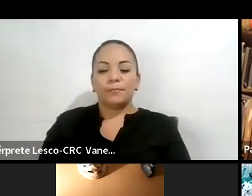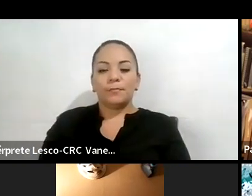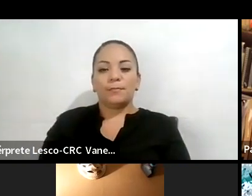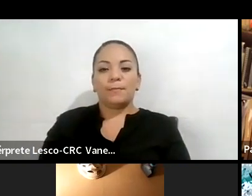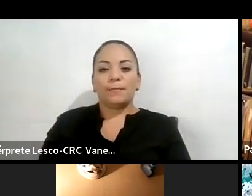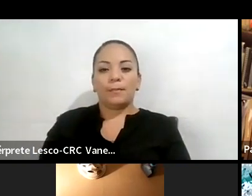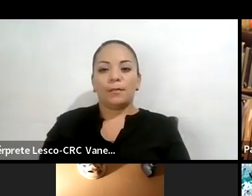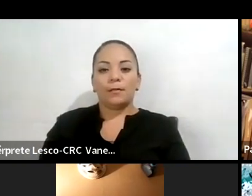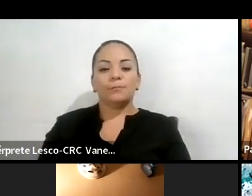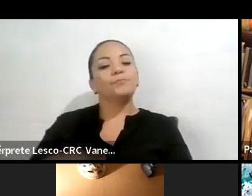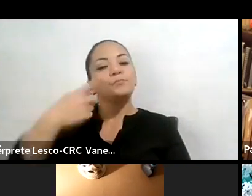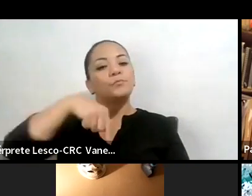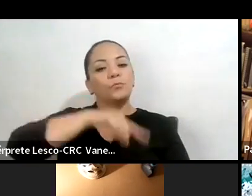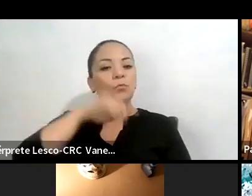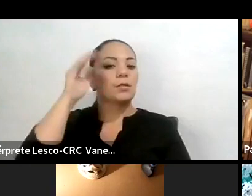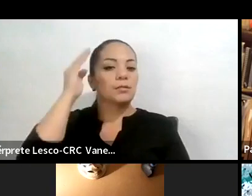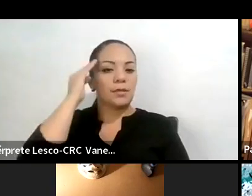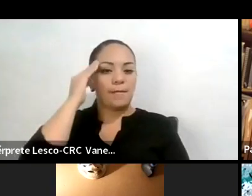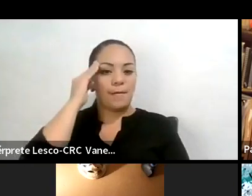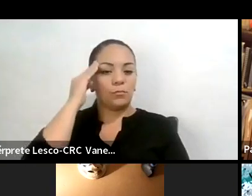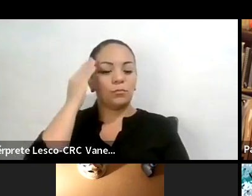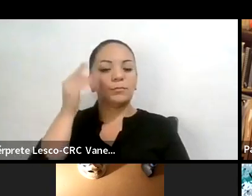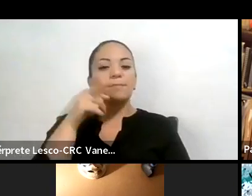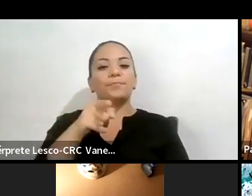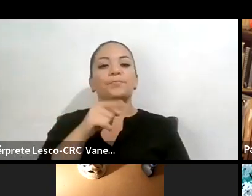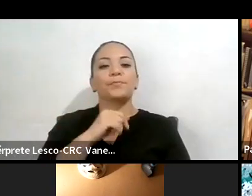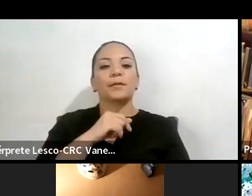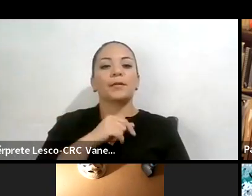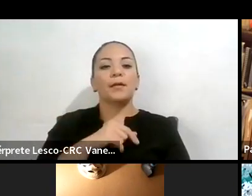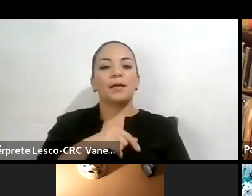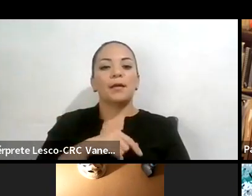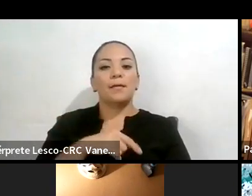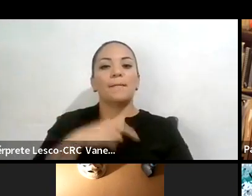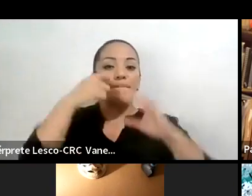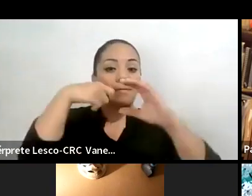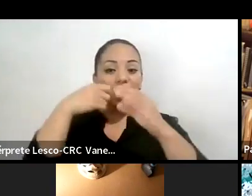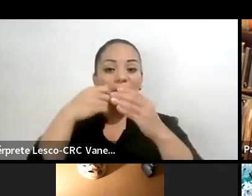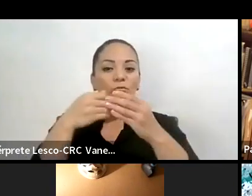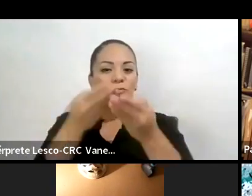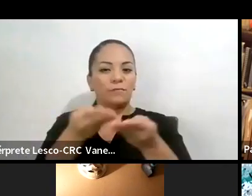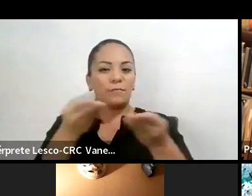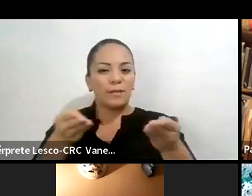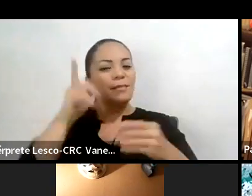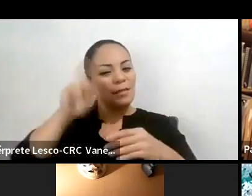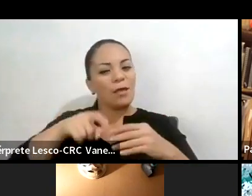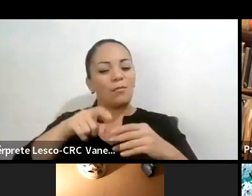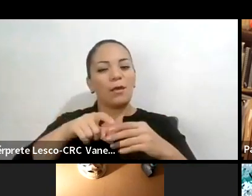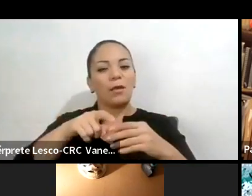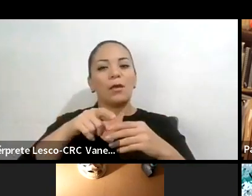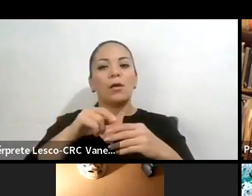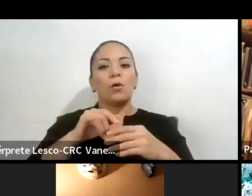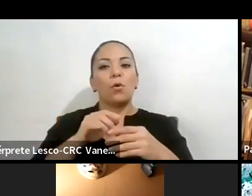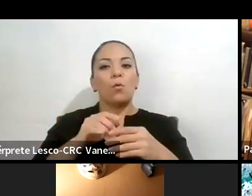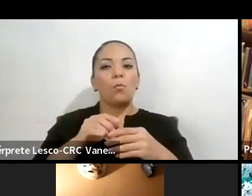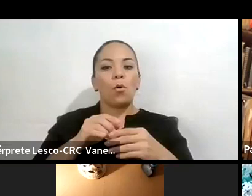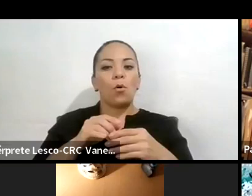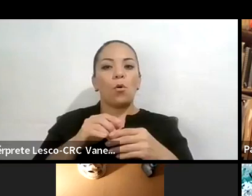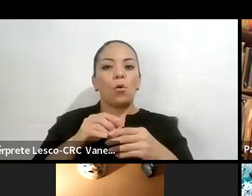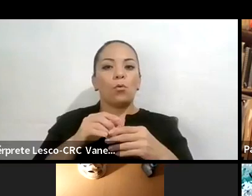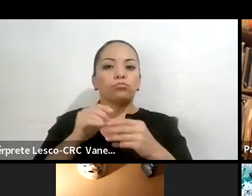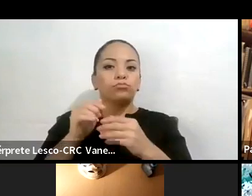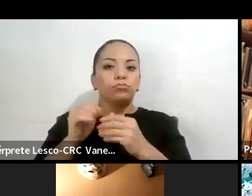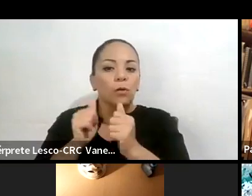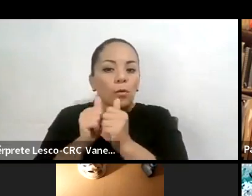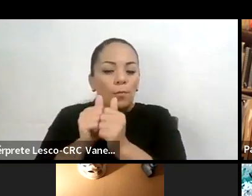También sabemos que estas herramientas deben de ser acompañadas. Sabemos que no todas las madres o